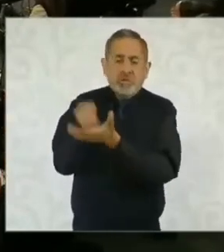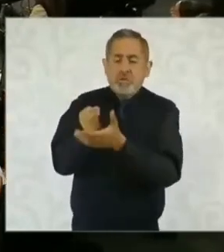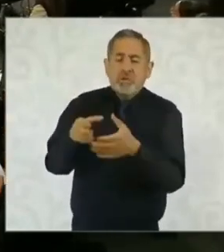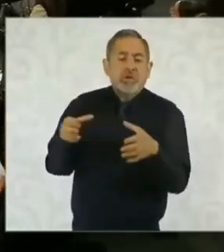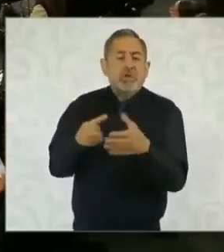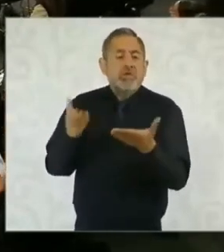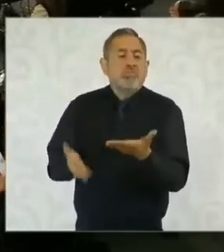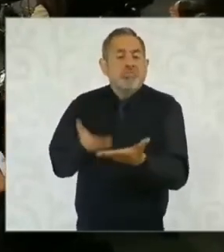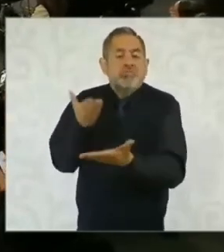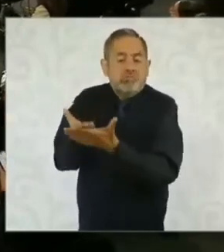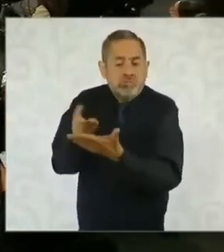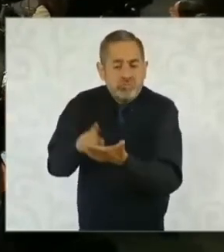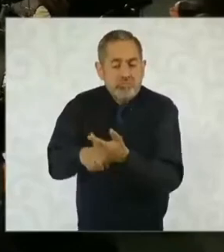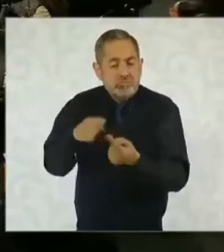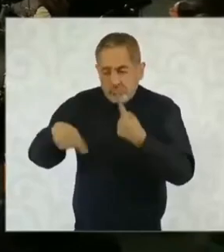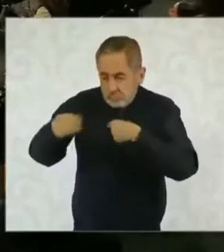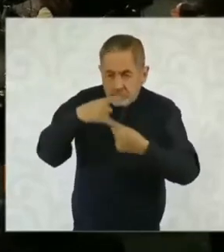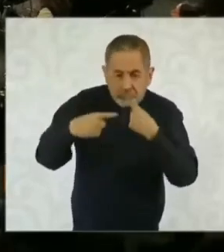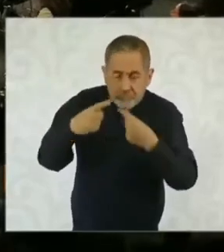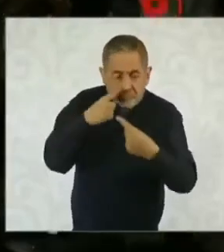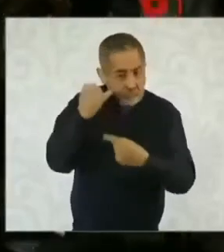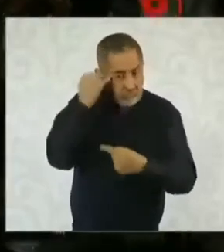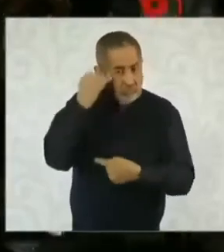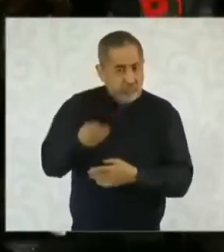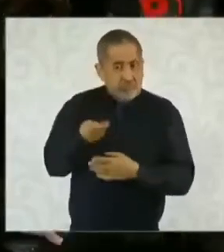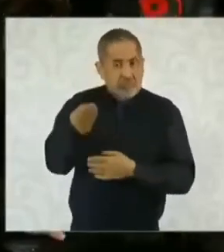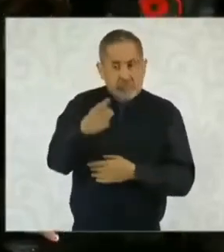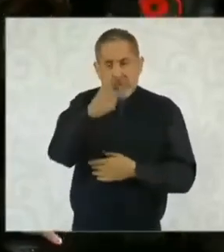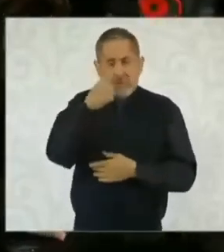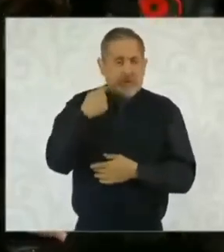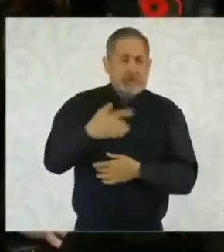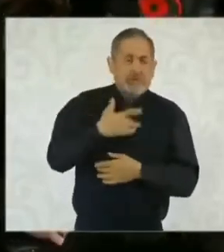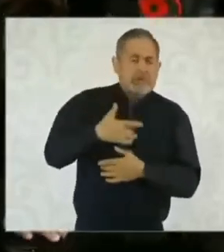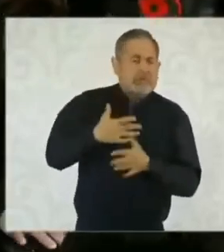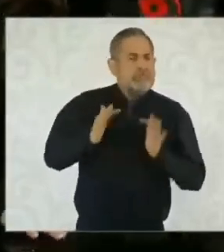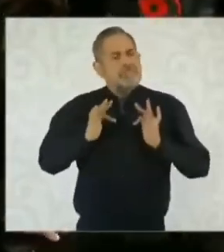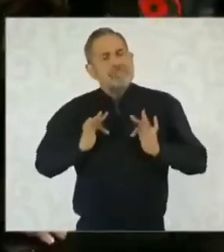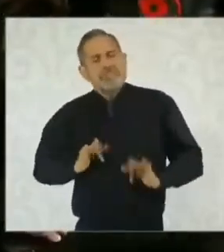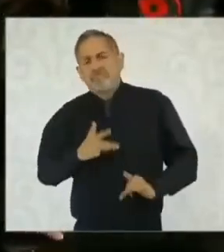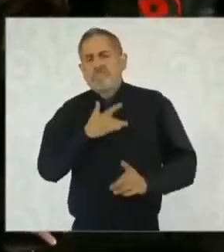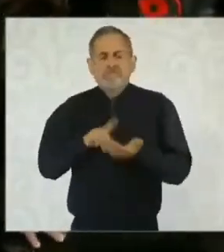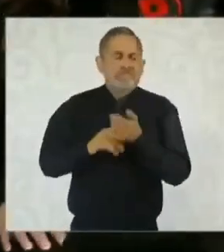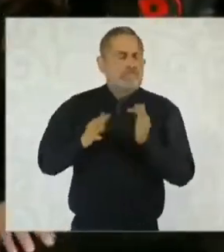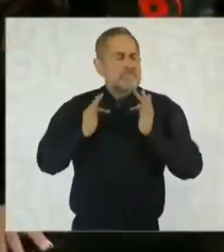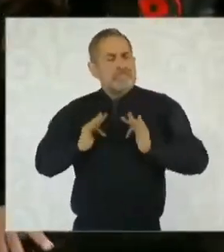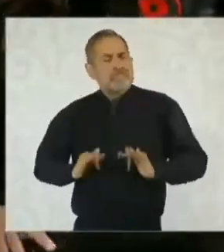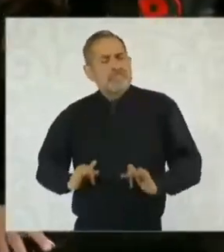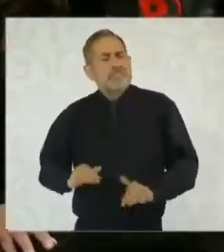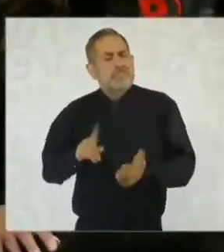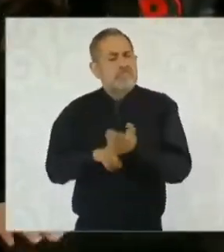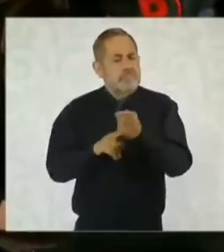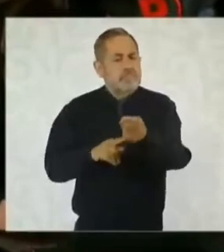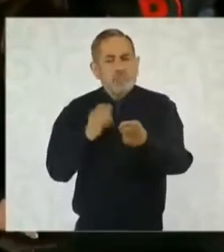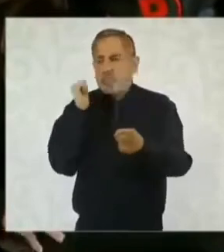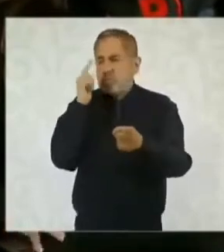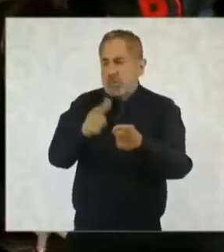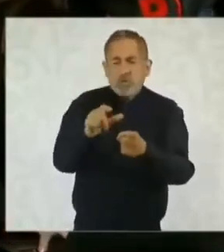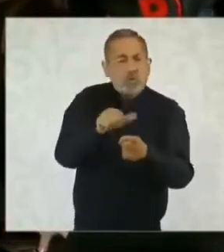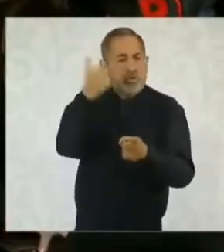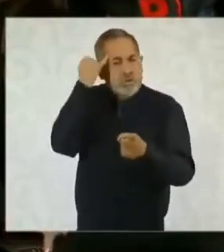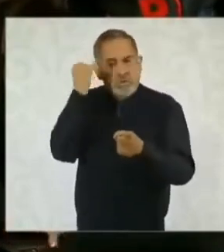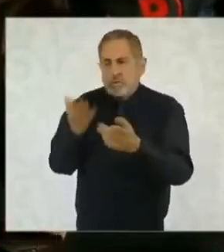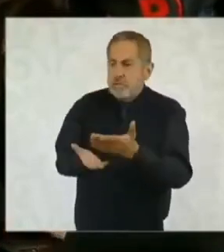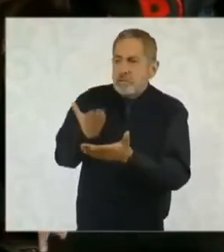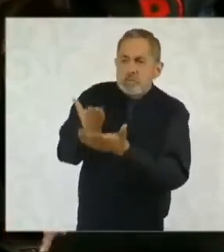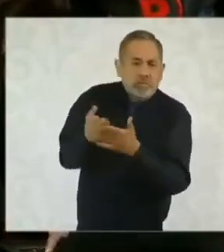propuesta que usted les envió? ¿Está conforme con el proceso? ¿Le enviará alguna otra para recomponerla?